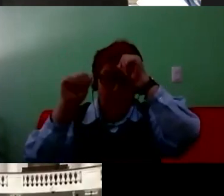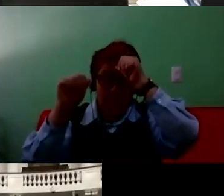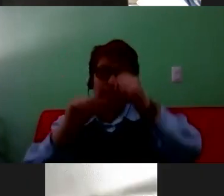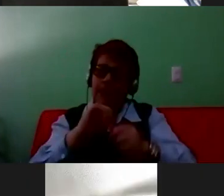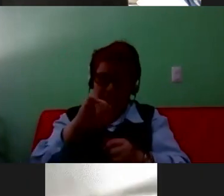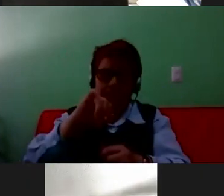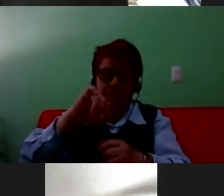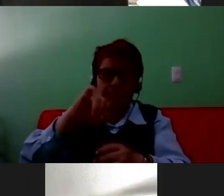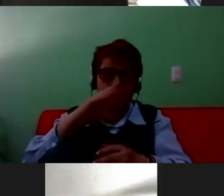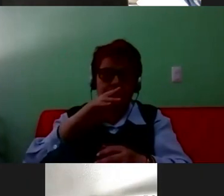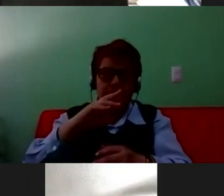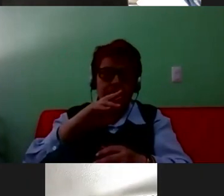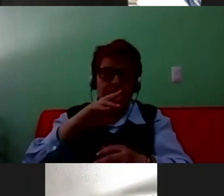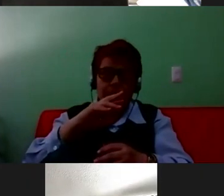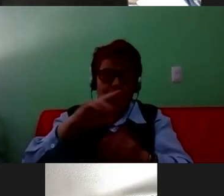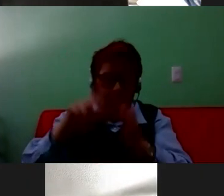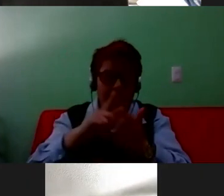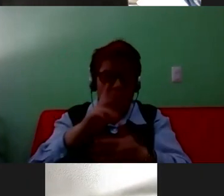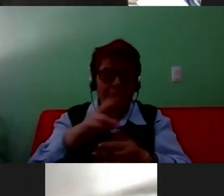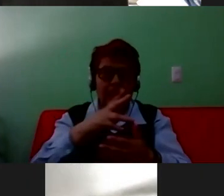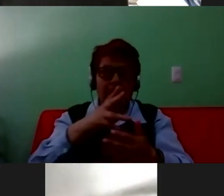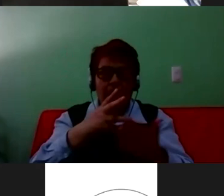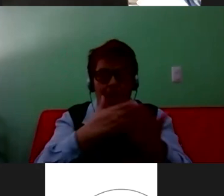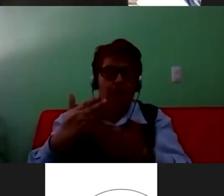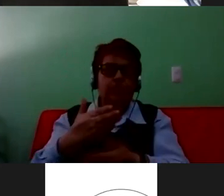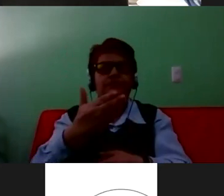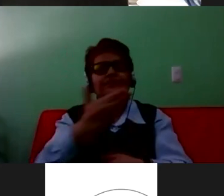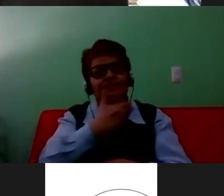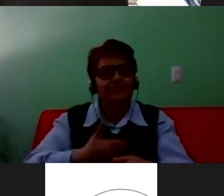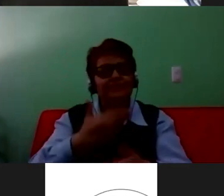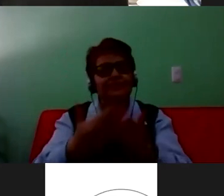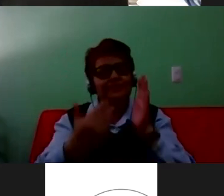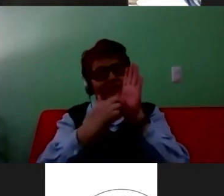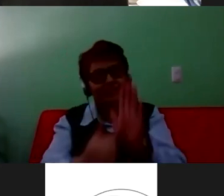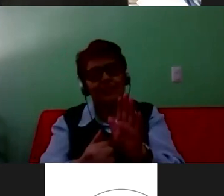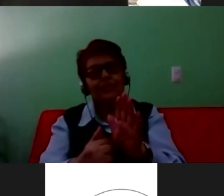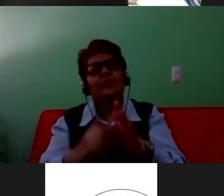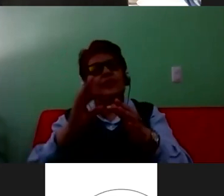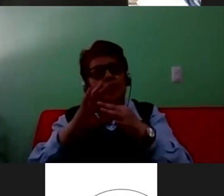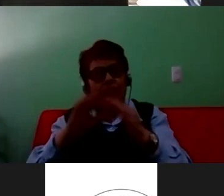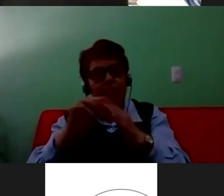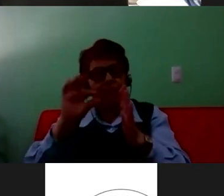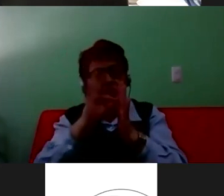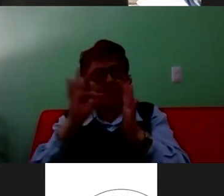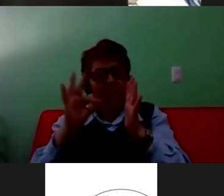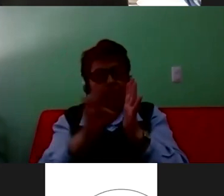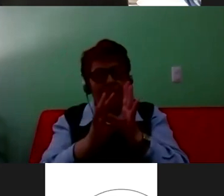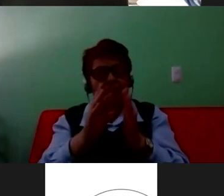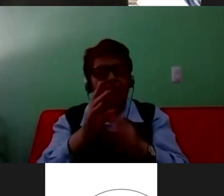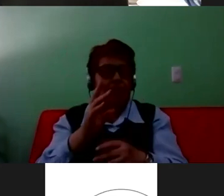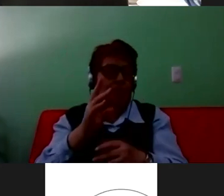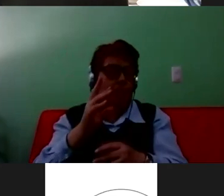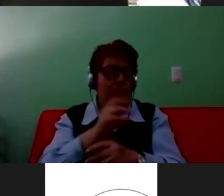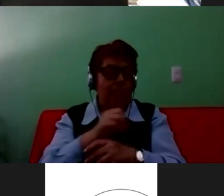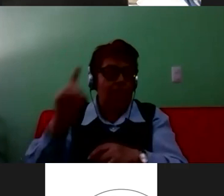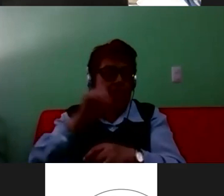bien. Entonces lo leo nuevamente. Por instrucciones de la presidencia se pone a consideración el desahogo de los puntos 3 y 4 del orden